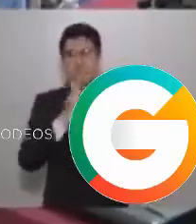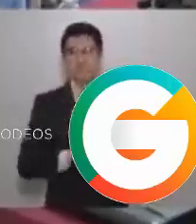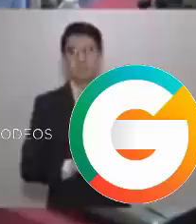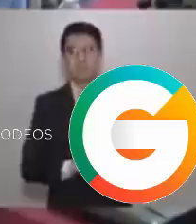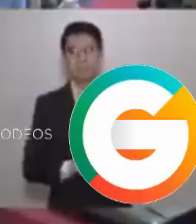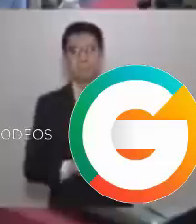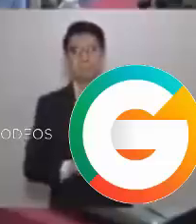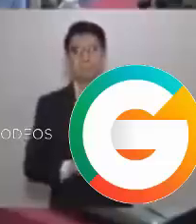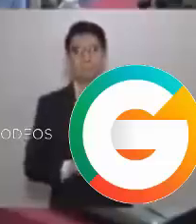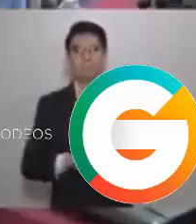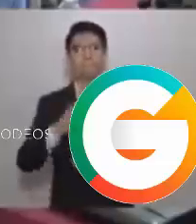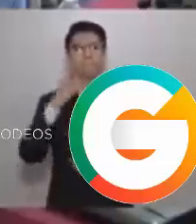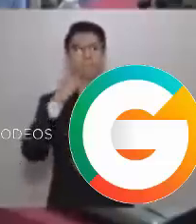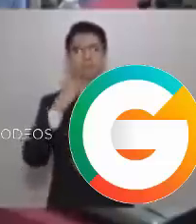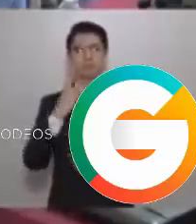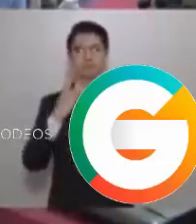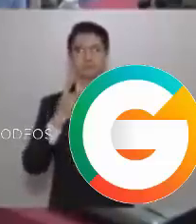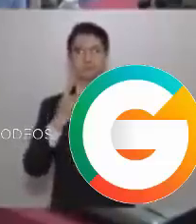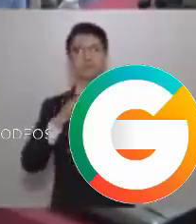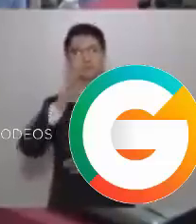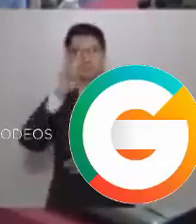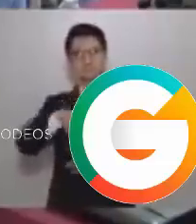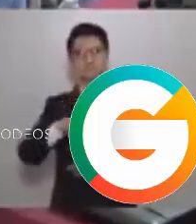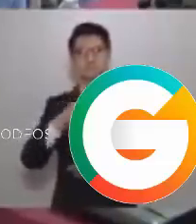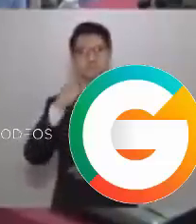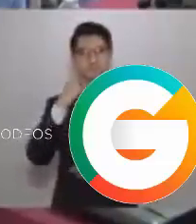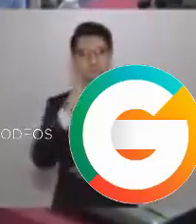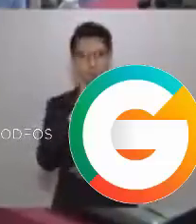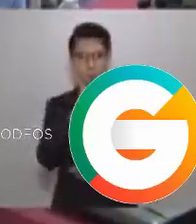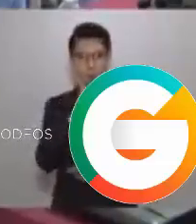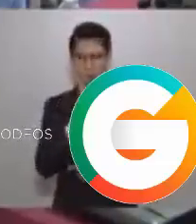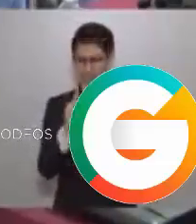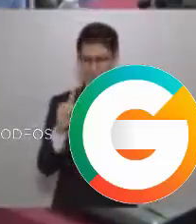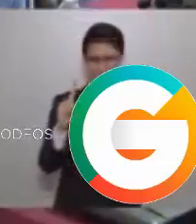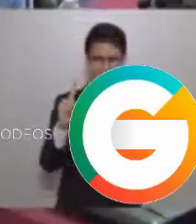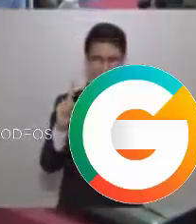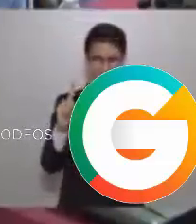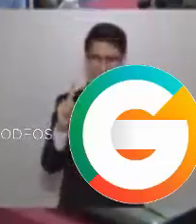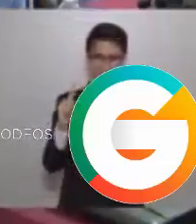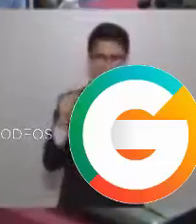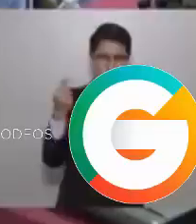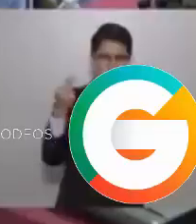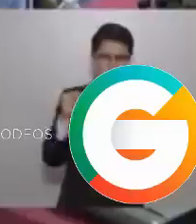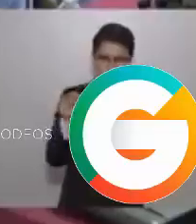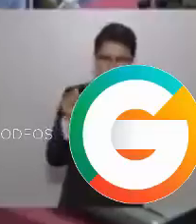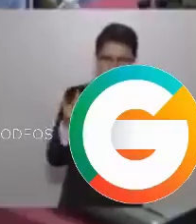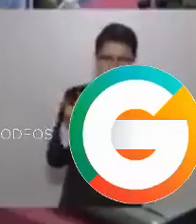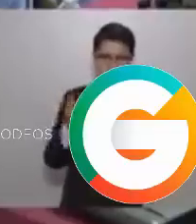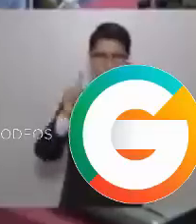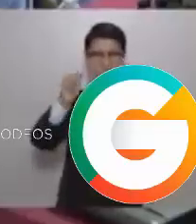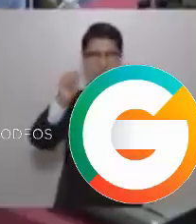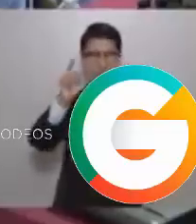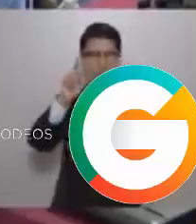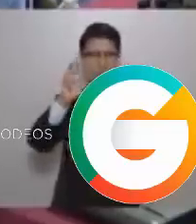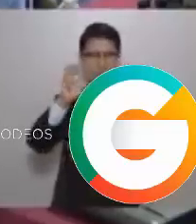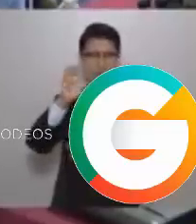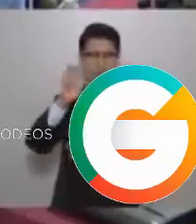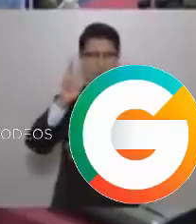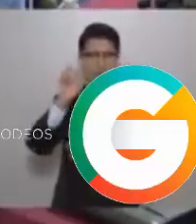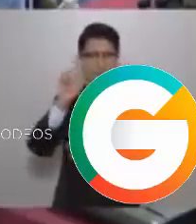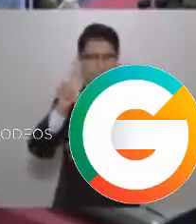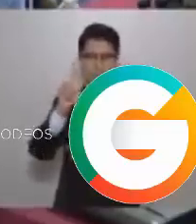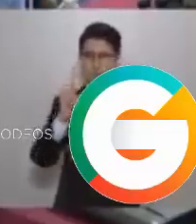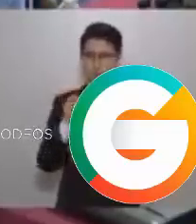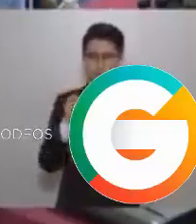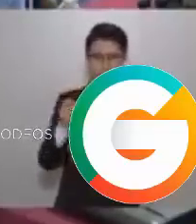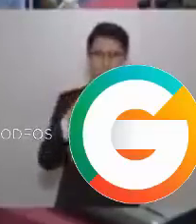que participaría en este evento, que no sé si tengan el dato, inicialmente se iba a realizar en Mexicali y se cambió la